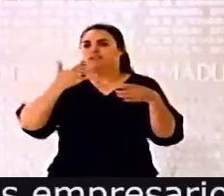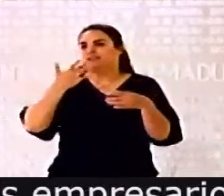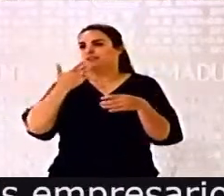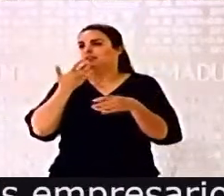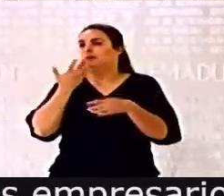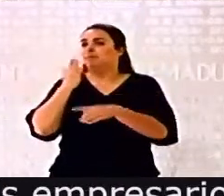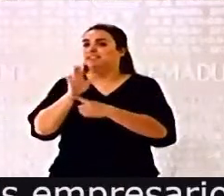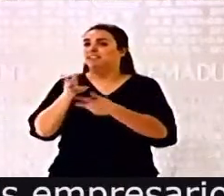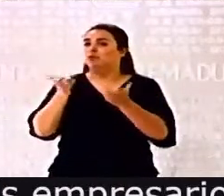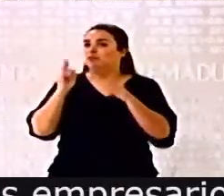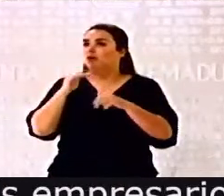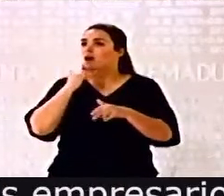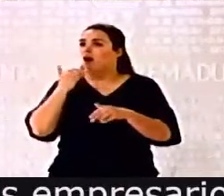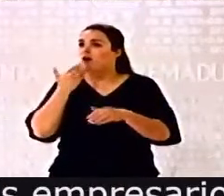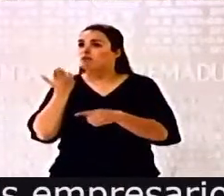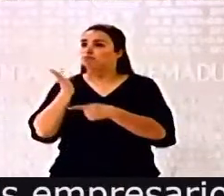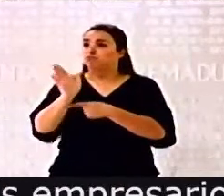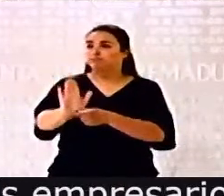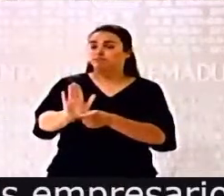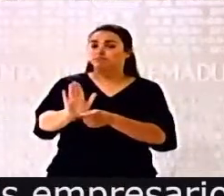una autorización,